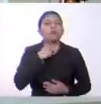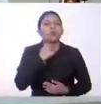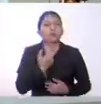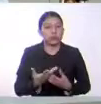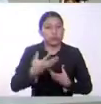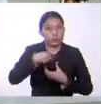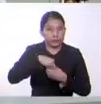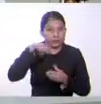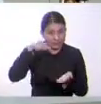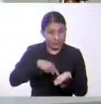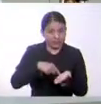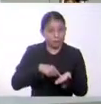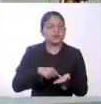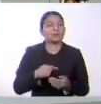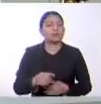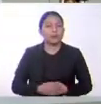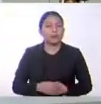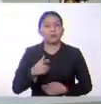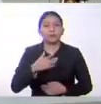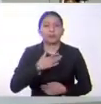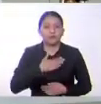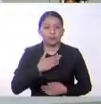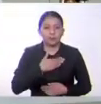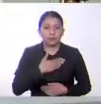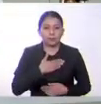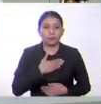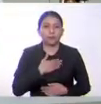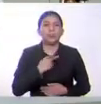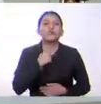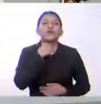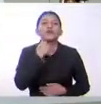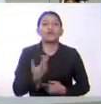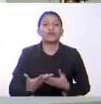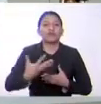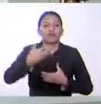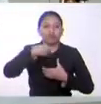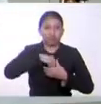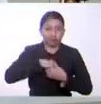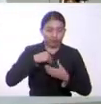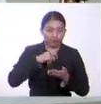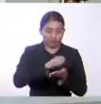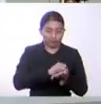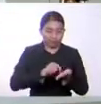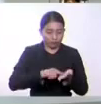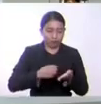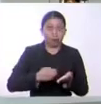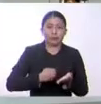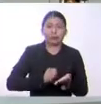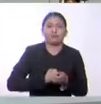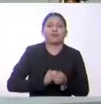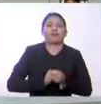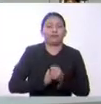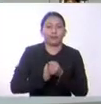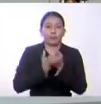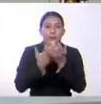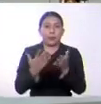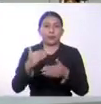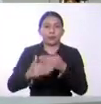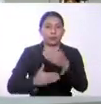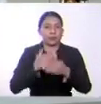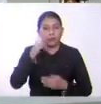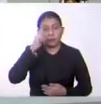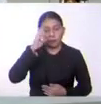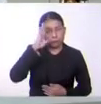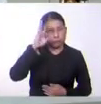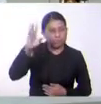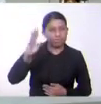ese texto. Existe un desdoblamiento de la voz interna, de la voz intimista que puede existir dentro del proceso creativo. Hay